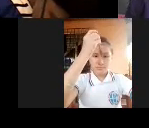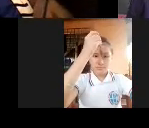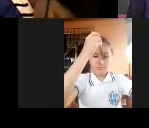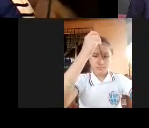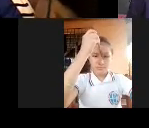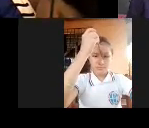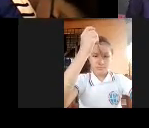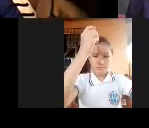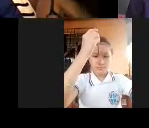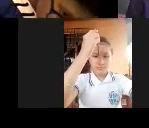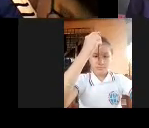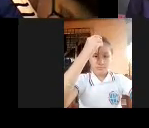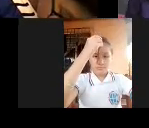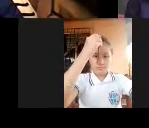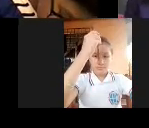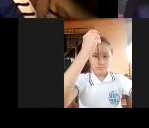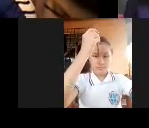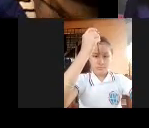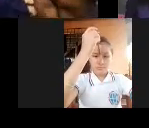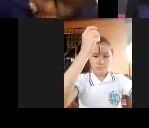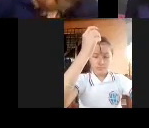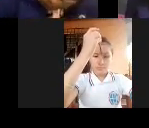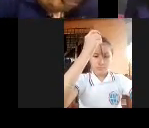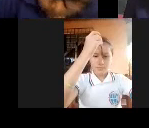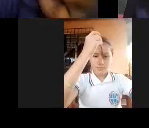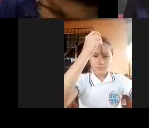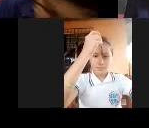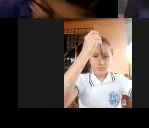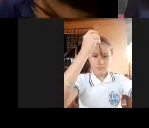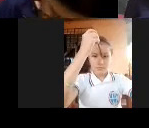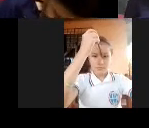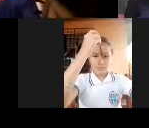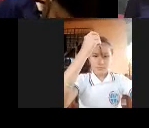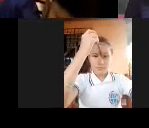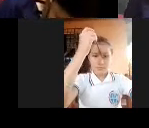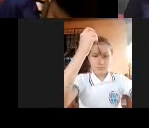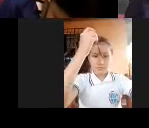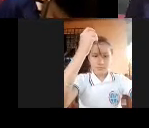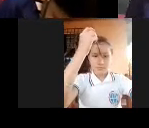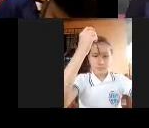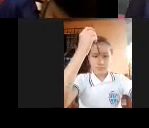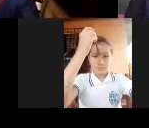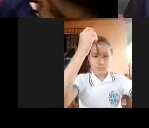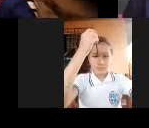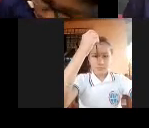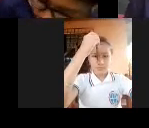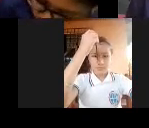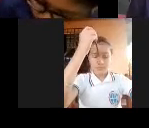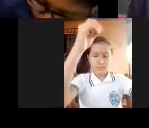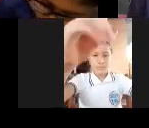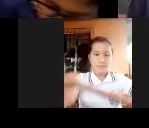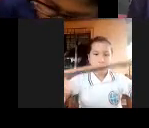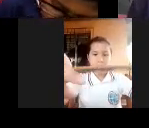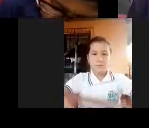En la siguiente presentación vemos que dice los valores que profesor Marco Antonio practica.